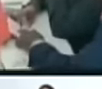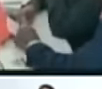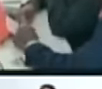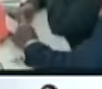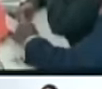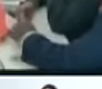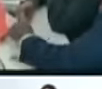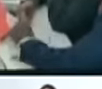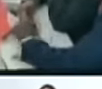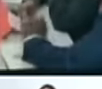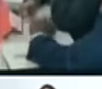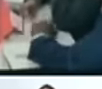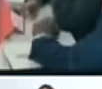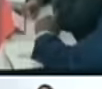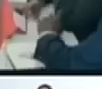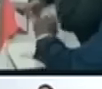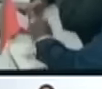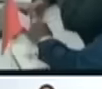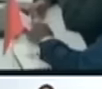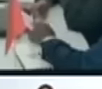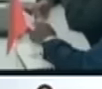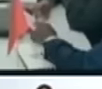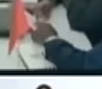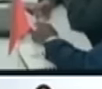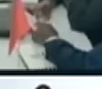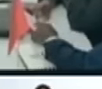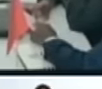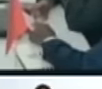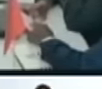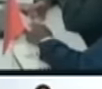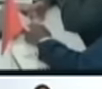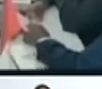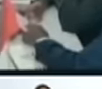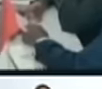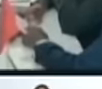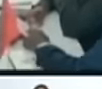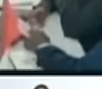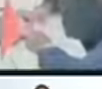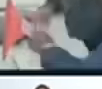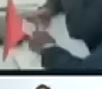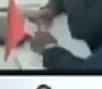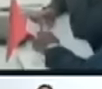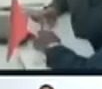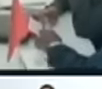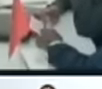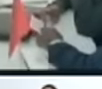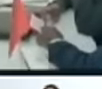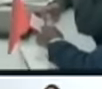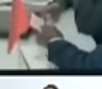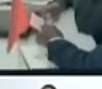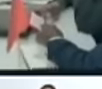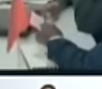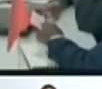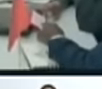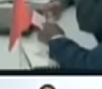presidente de Guyana los documentos históricos que avalan nuestra